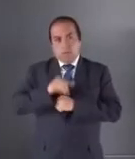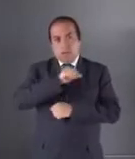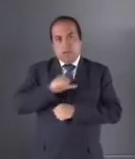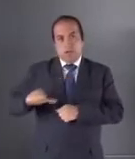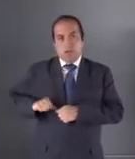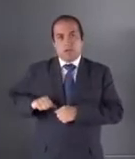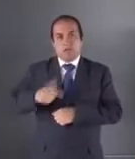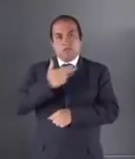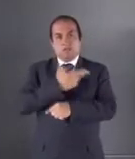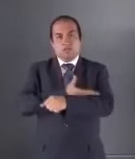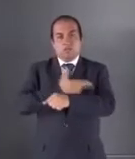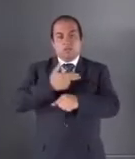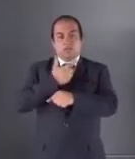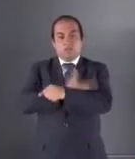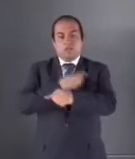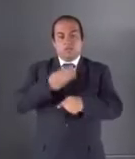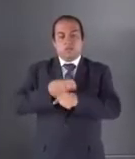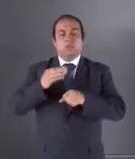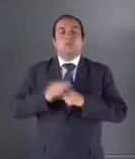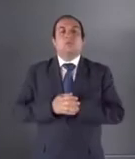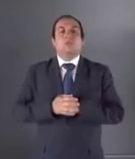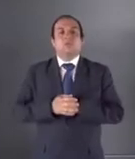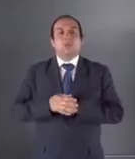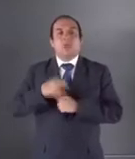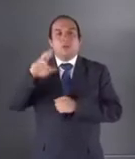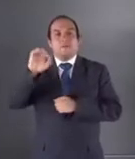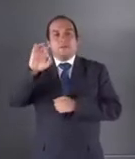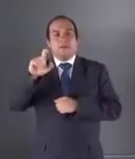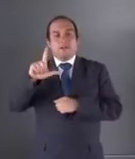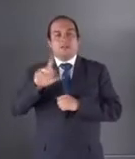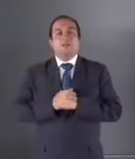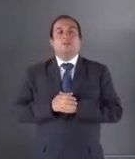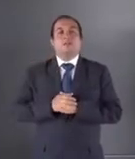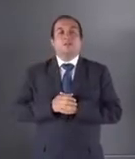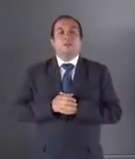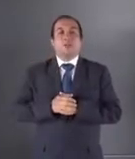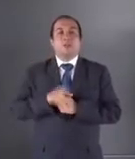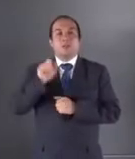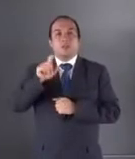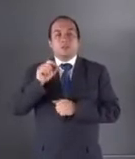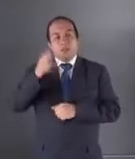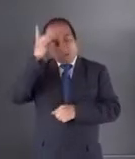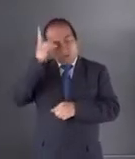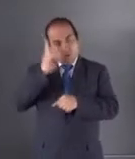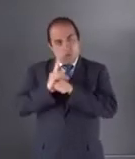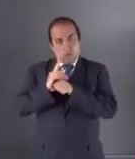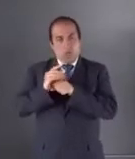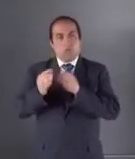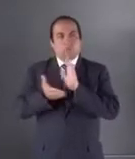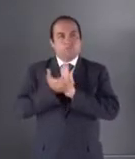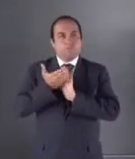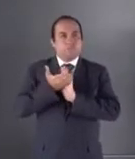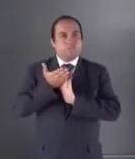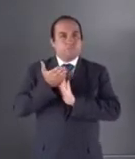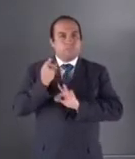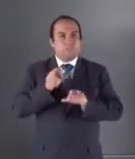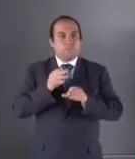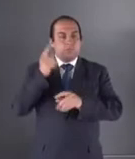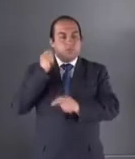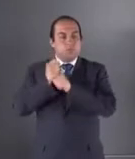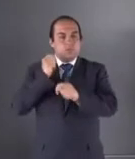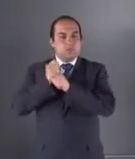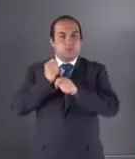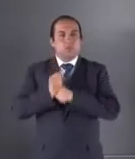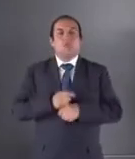Rafael Bustamante Martínez. Al director general de Obras para el Transporte de la Secretaría de Obras y Servicios, ingeniero